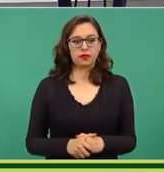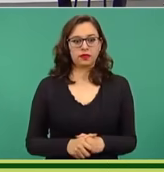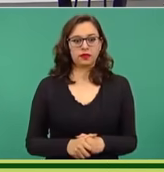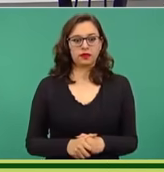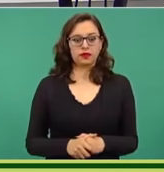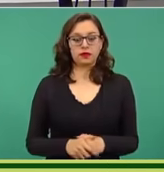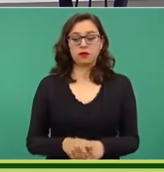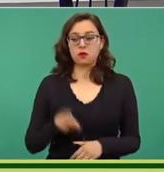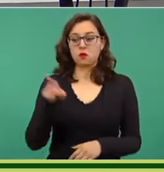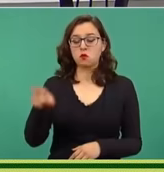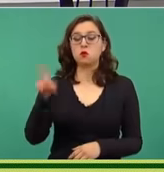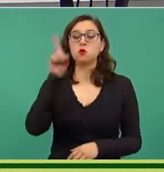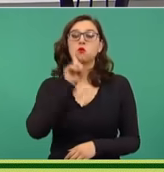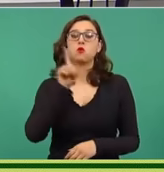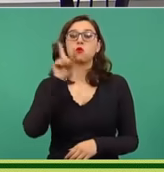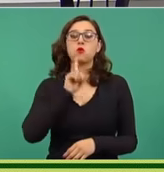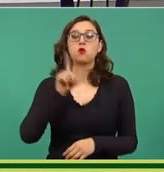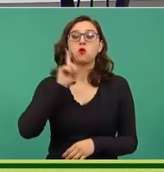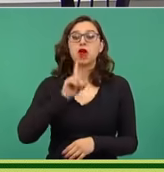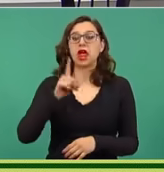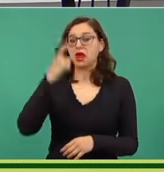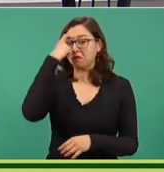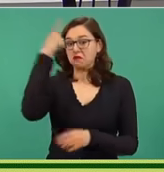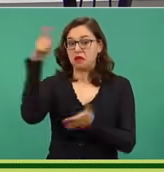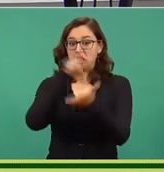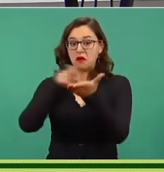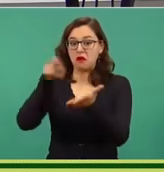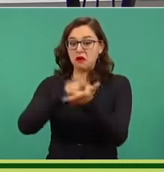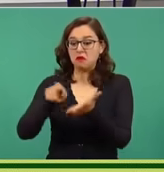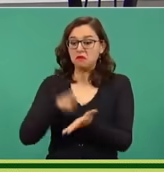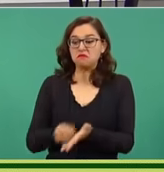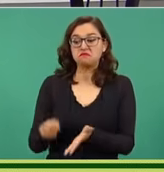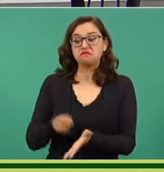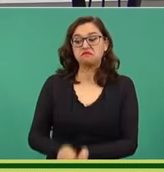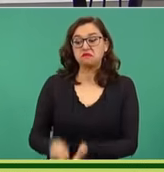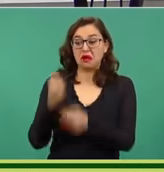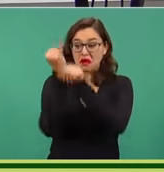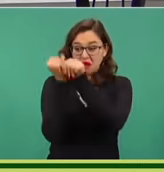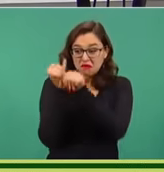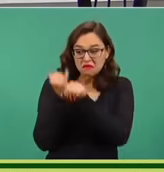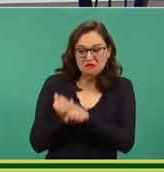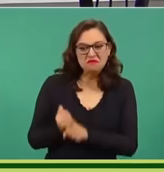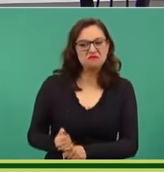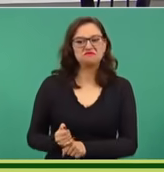pseudo escritora pseudo investigadora